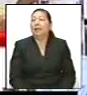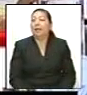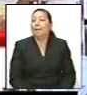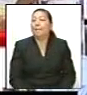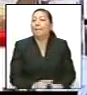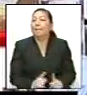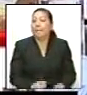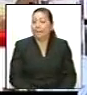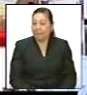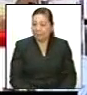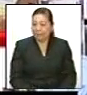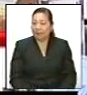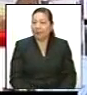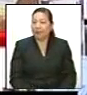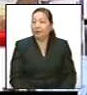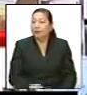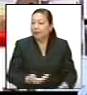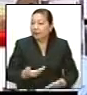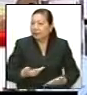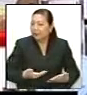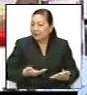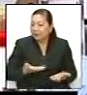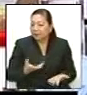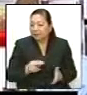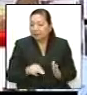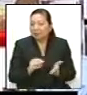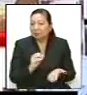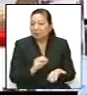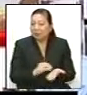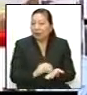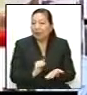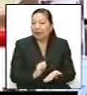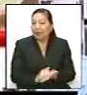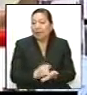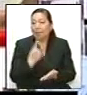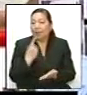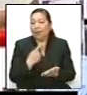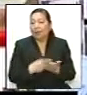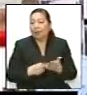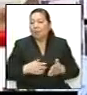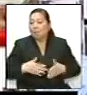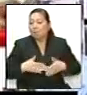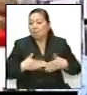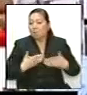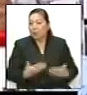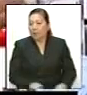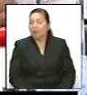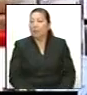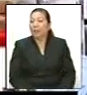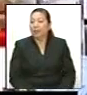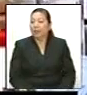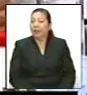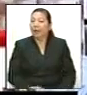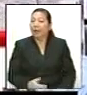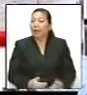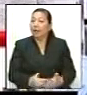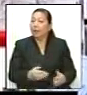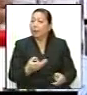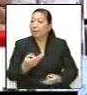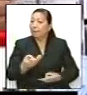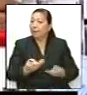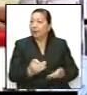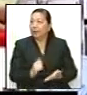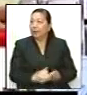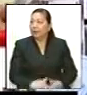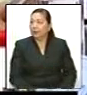he leído en el documento de presentación, pero además aplicable para el futuro presupuesto, el siguiente presupuesto, vamos